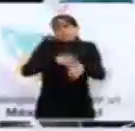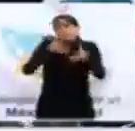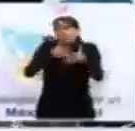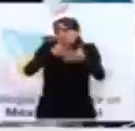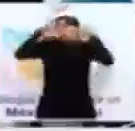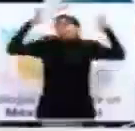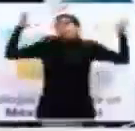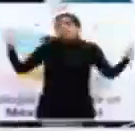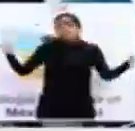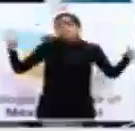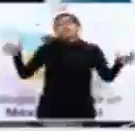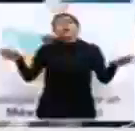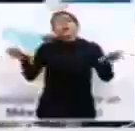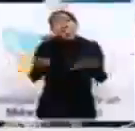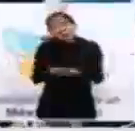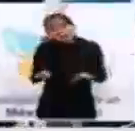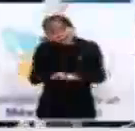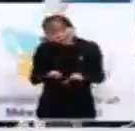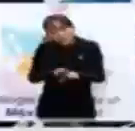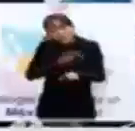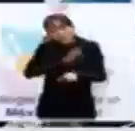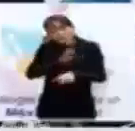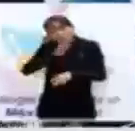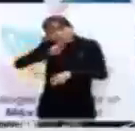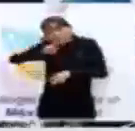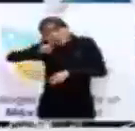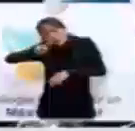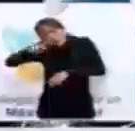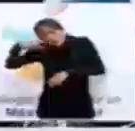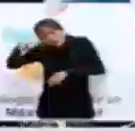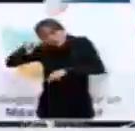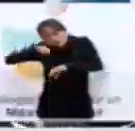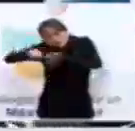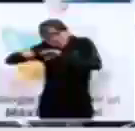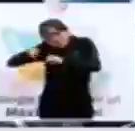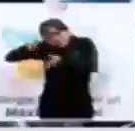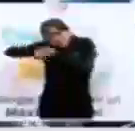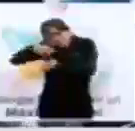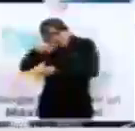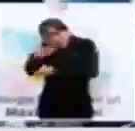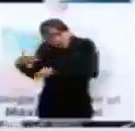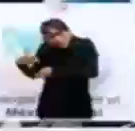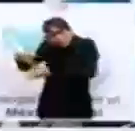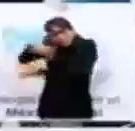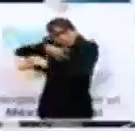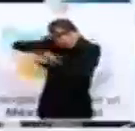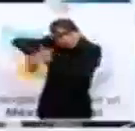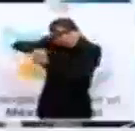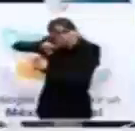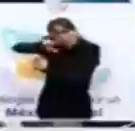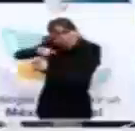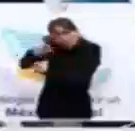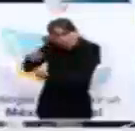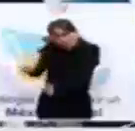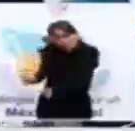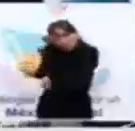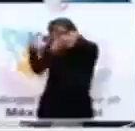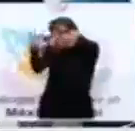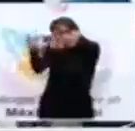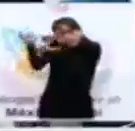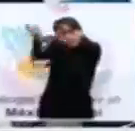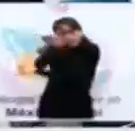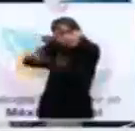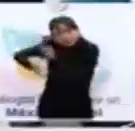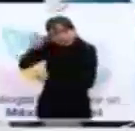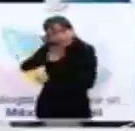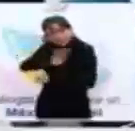productores para que puedan agregar valor a su producción, para que puedan entrar en la comercialización de sus productos, es